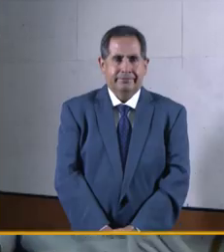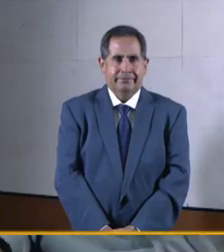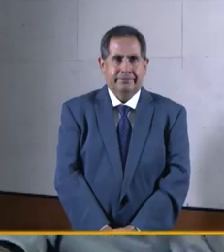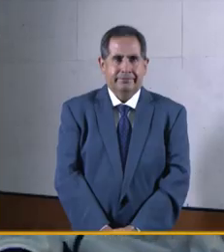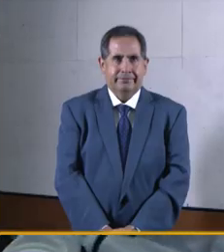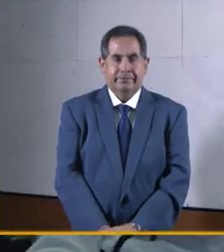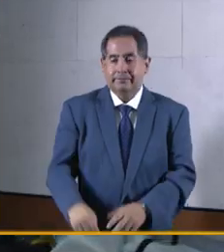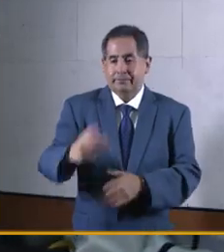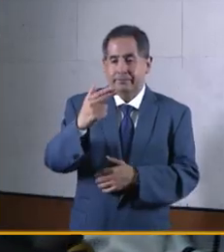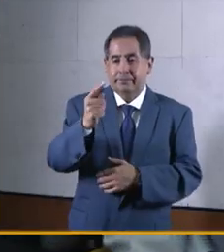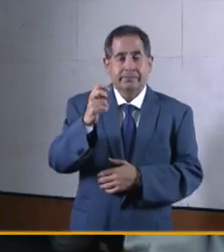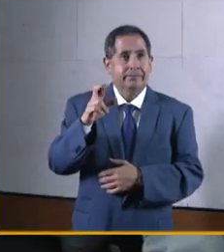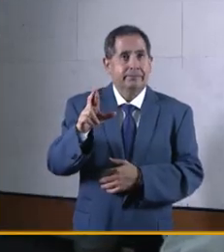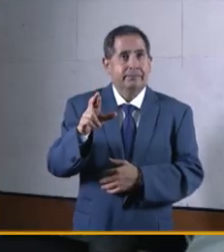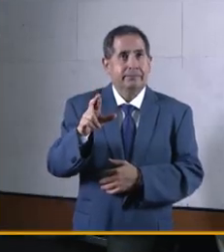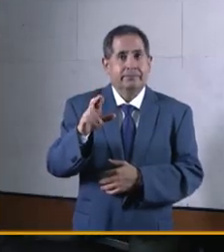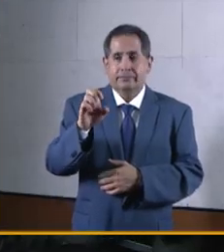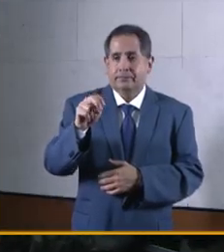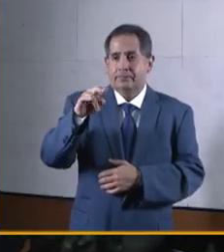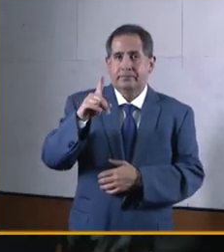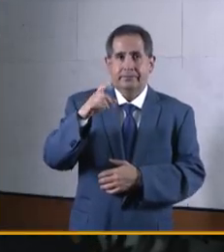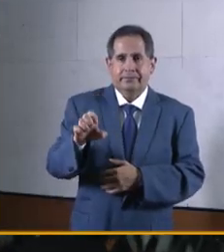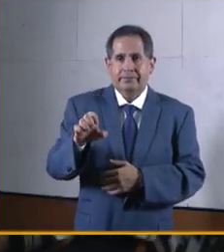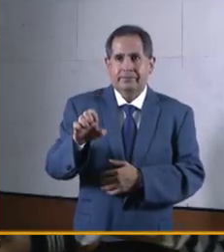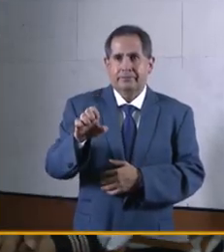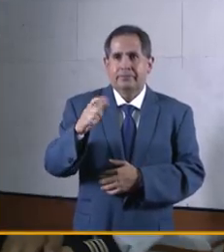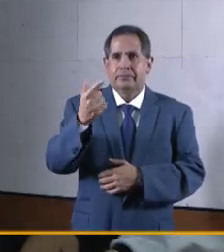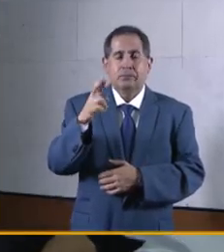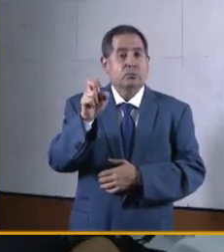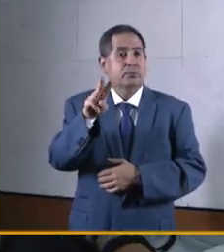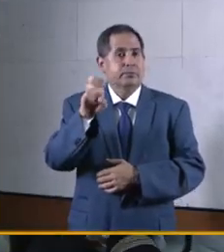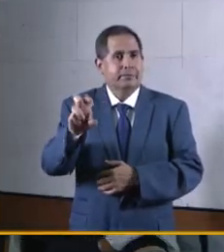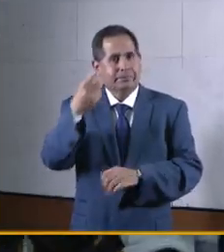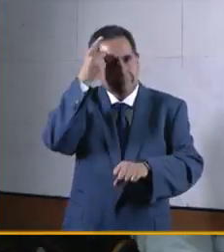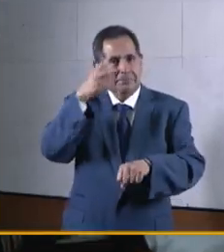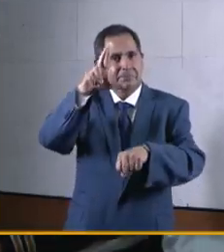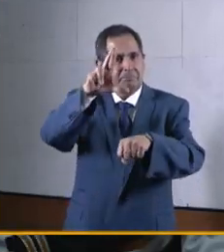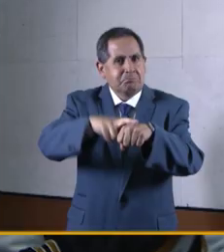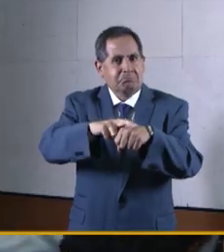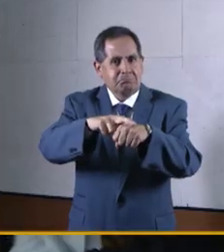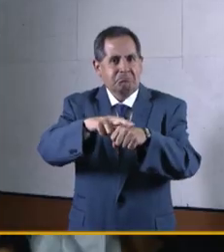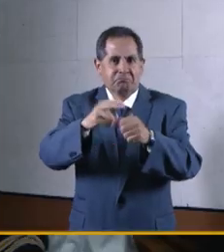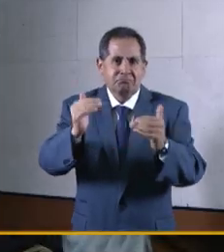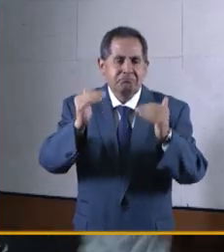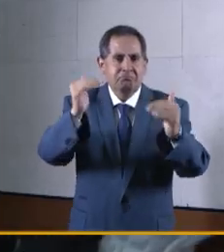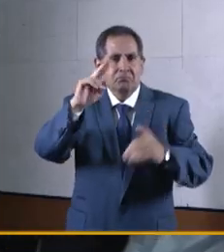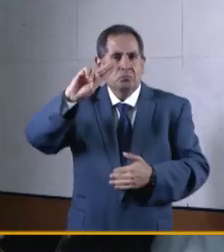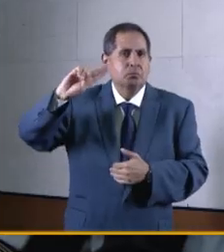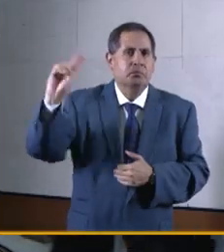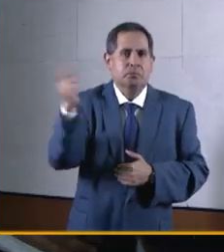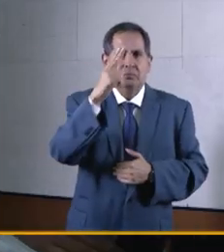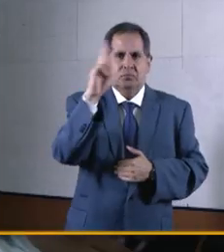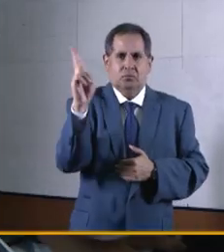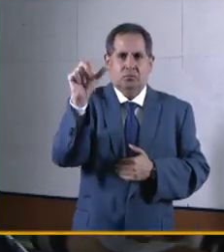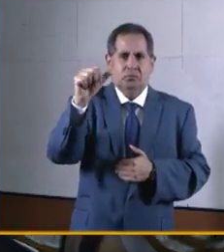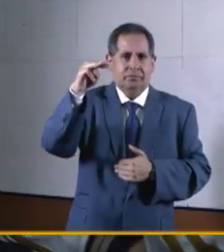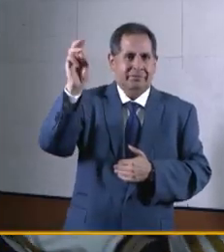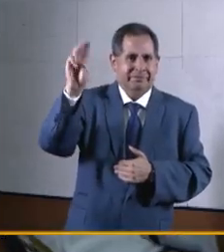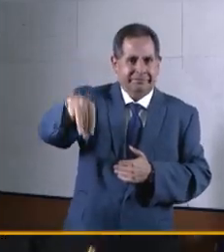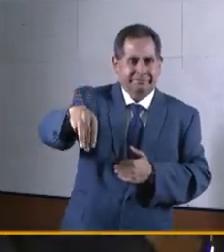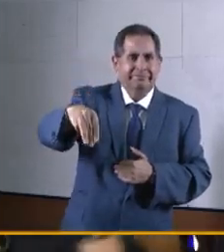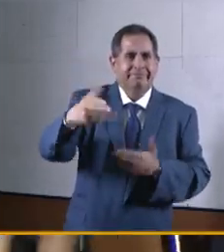y el doctor enrique graue wiechers rector de la universidad nacional autonoma de